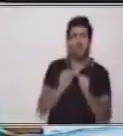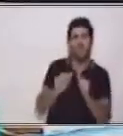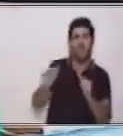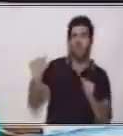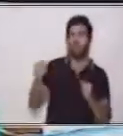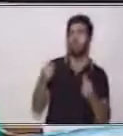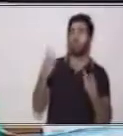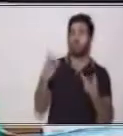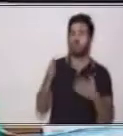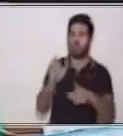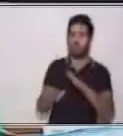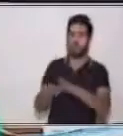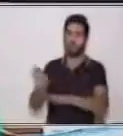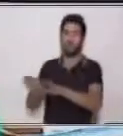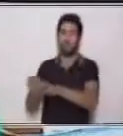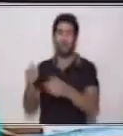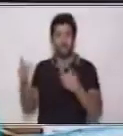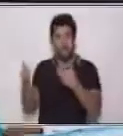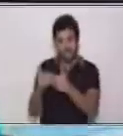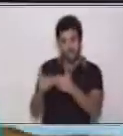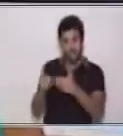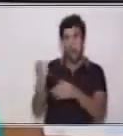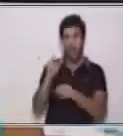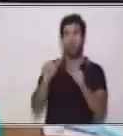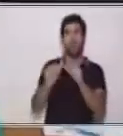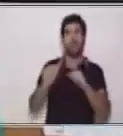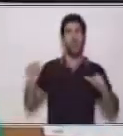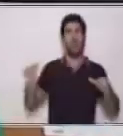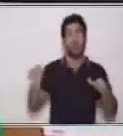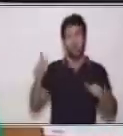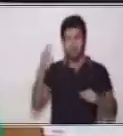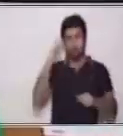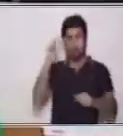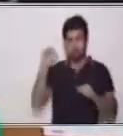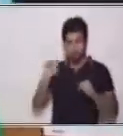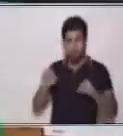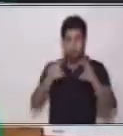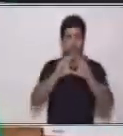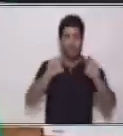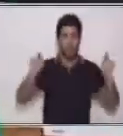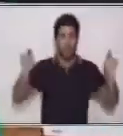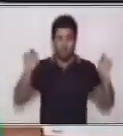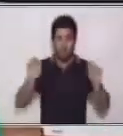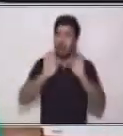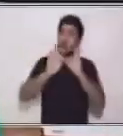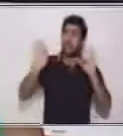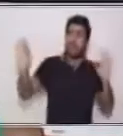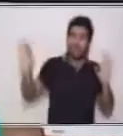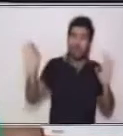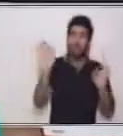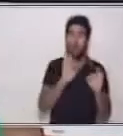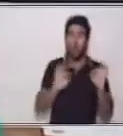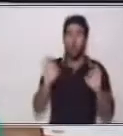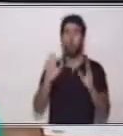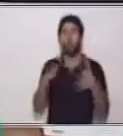pasos estará? ¿Será que lo podemos medir con nuestro metro? ¿Con nuestra regla?